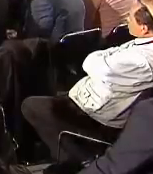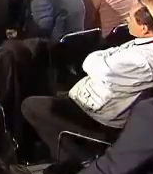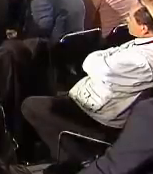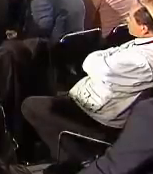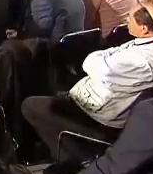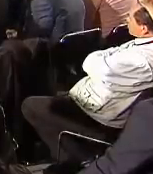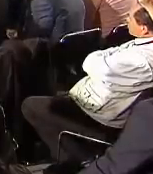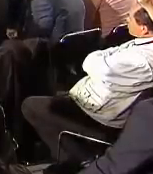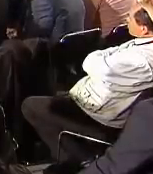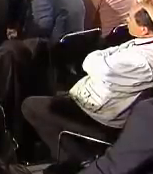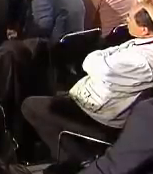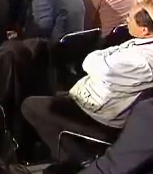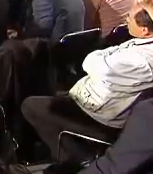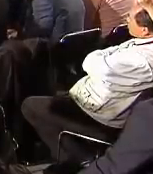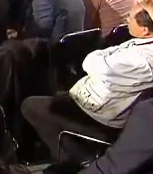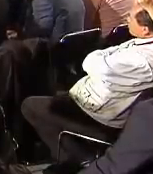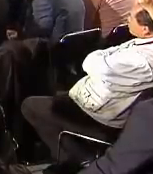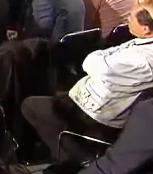Vamos al gas.